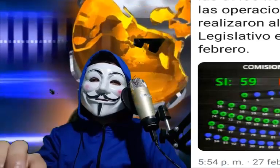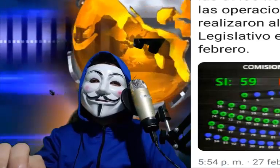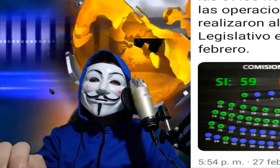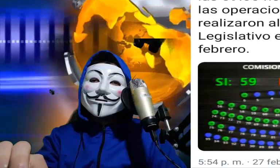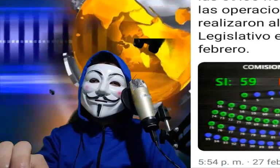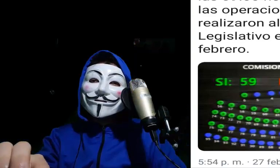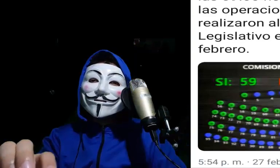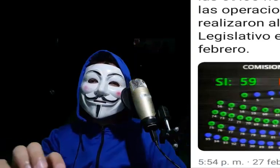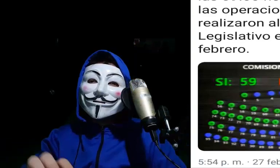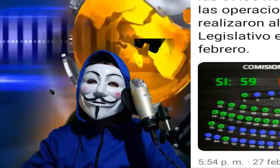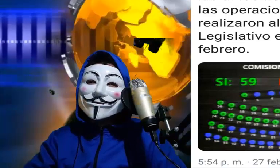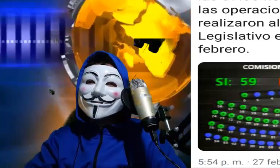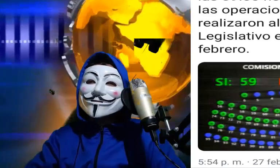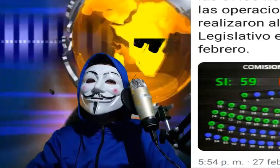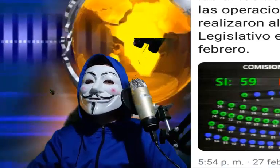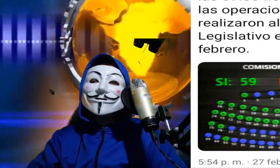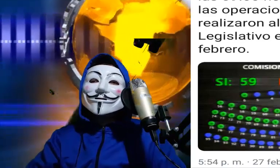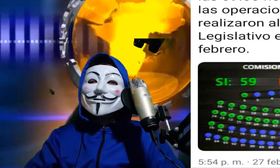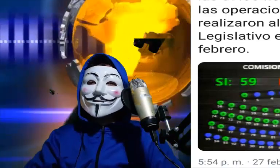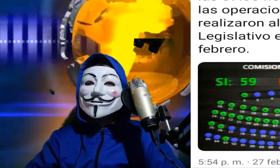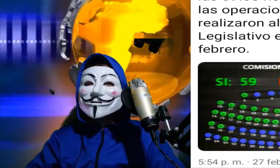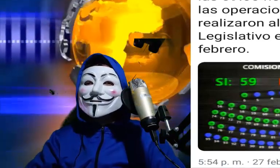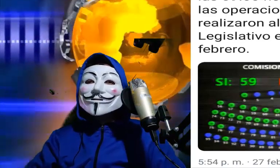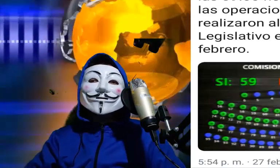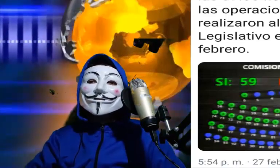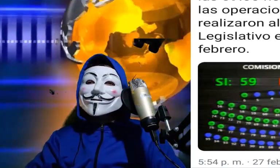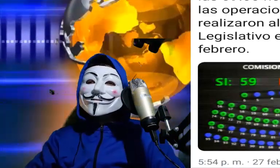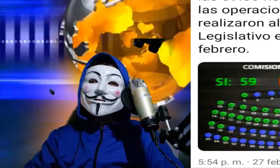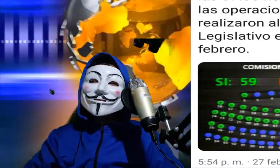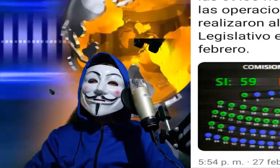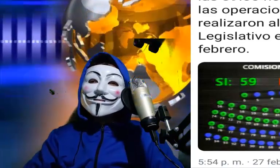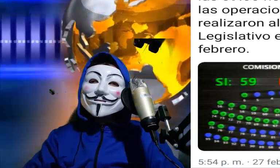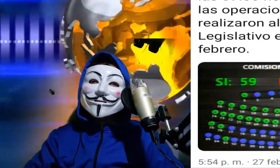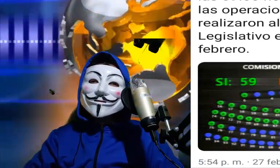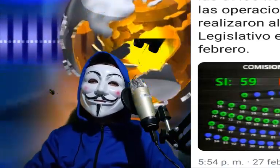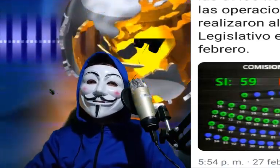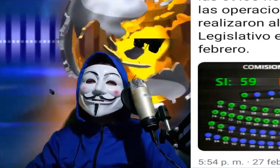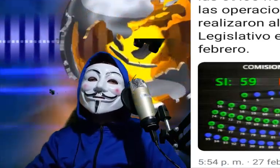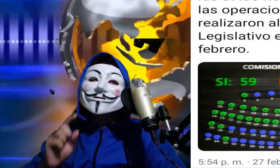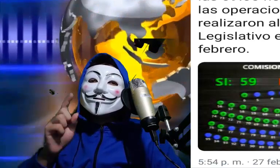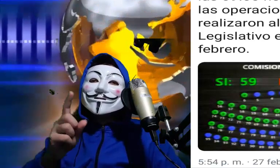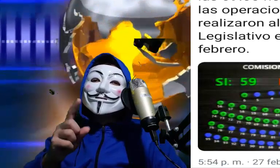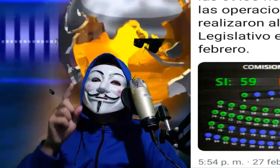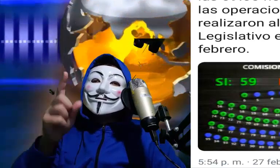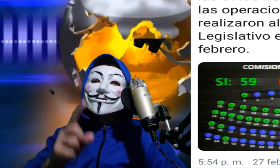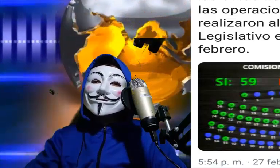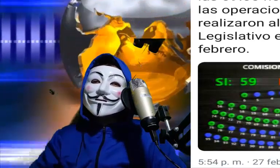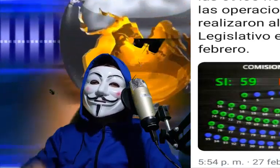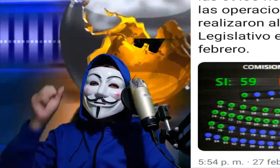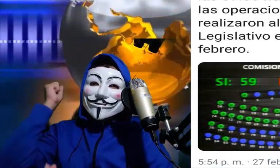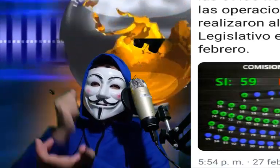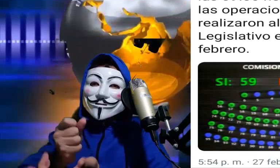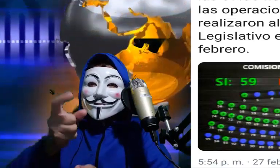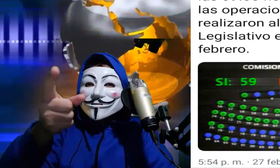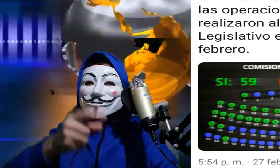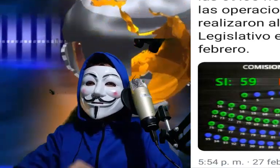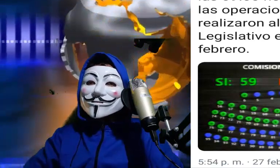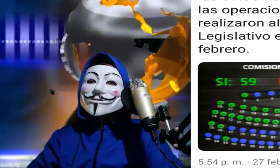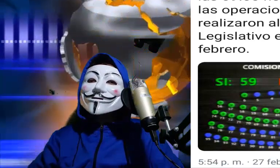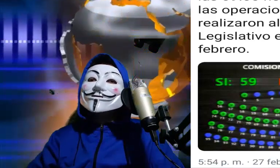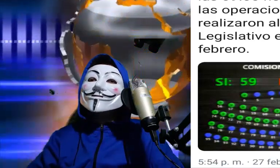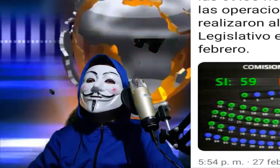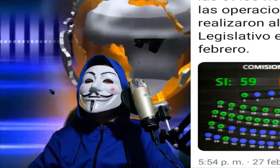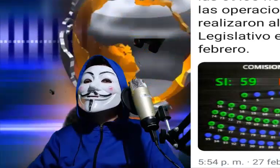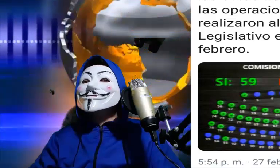sí, señores, las dipurratas lo volvieron a hacer. Y el 21 de marzo quieren que el ministro de Defensa renuncie a